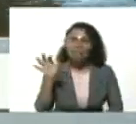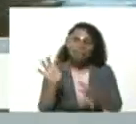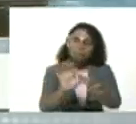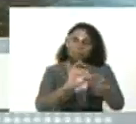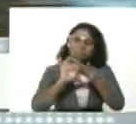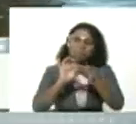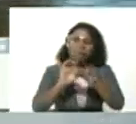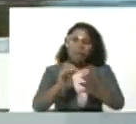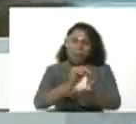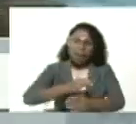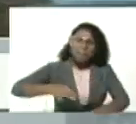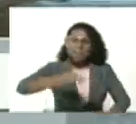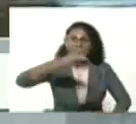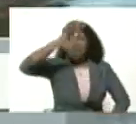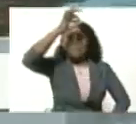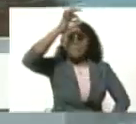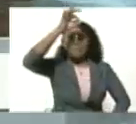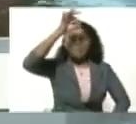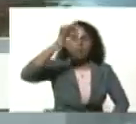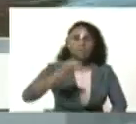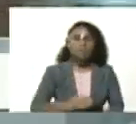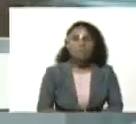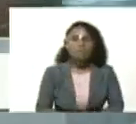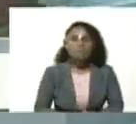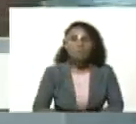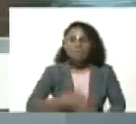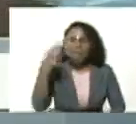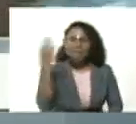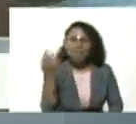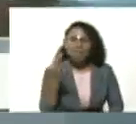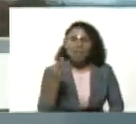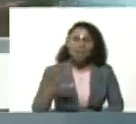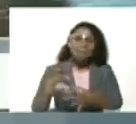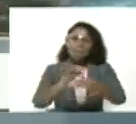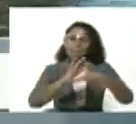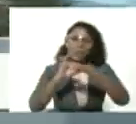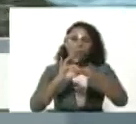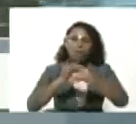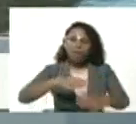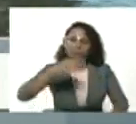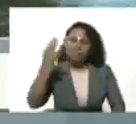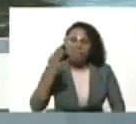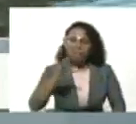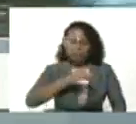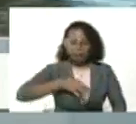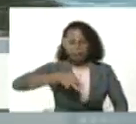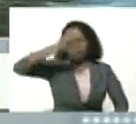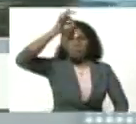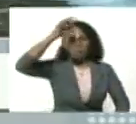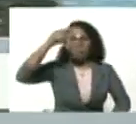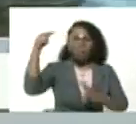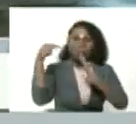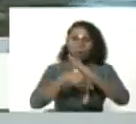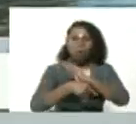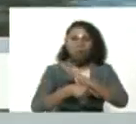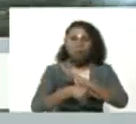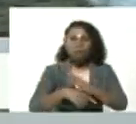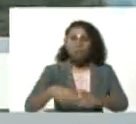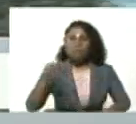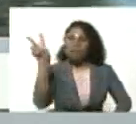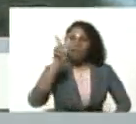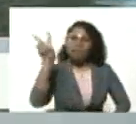del espíritu, del alma, la verdadera unión, que es la del alma profunda de la